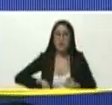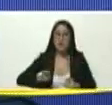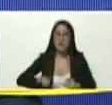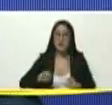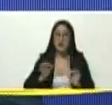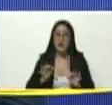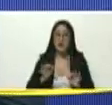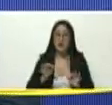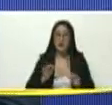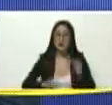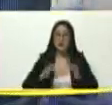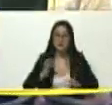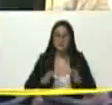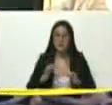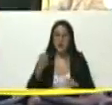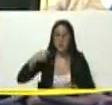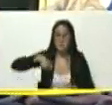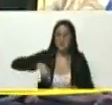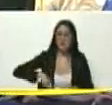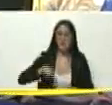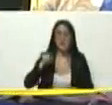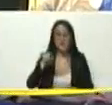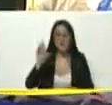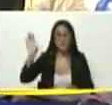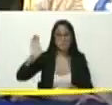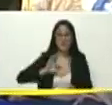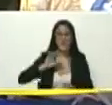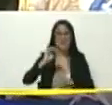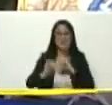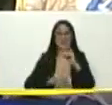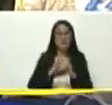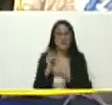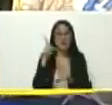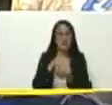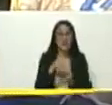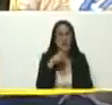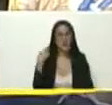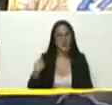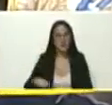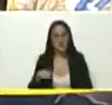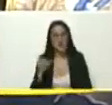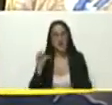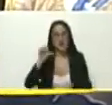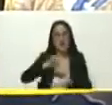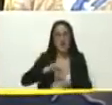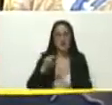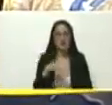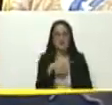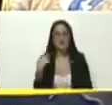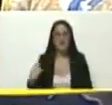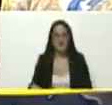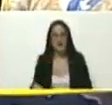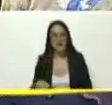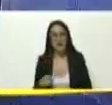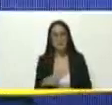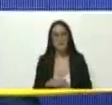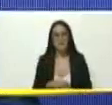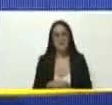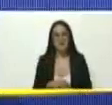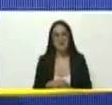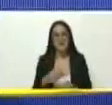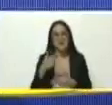los inversionistas internacionales que vengan de Rusia, de Irán, de China, de Kuwait,